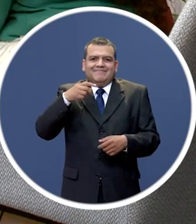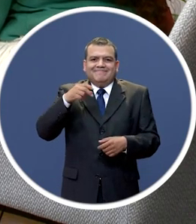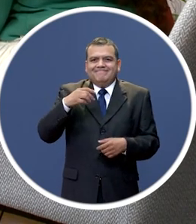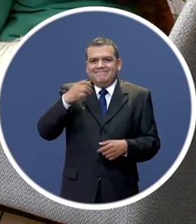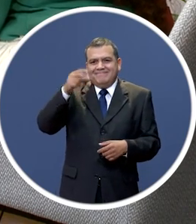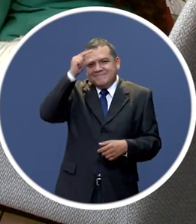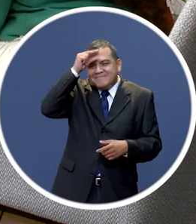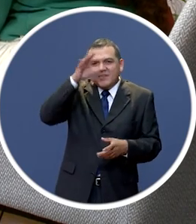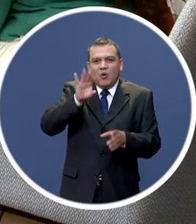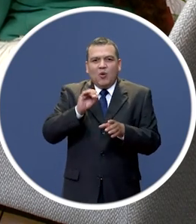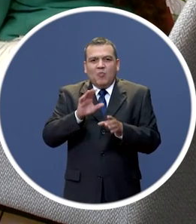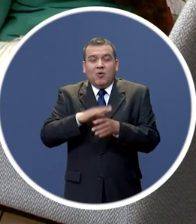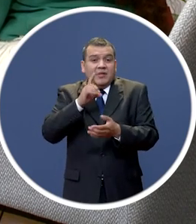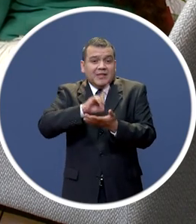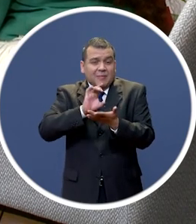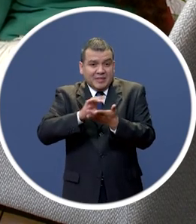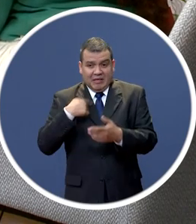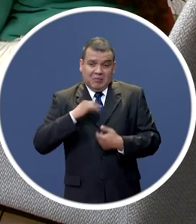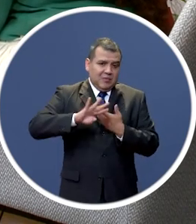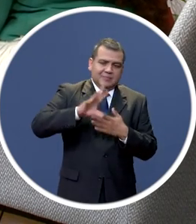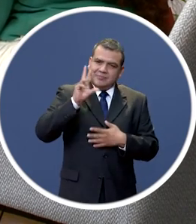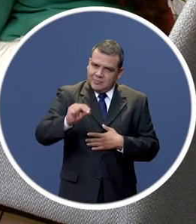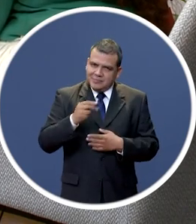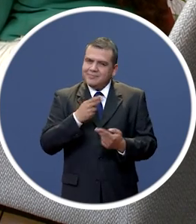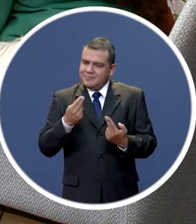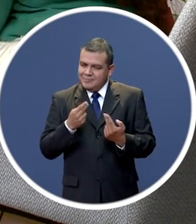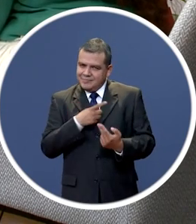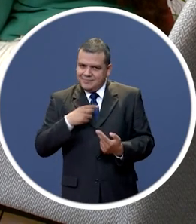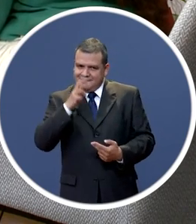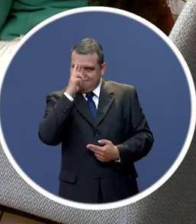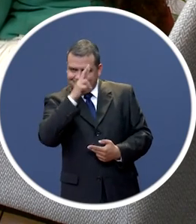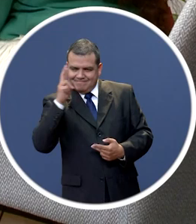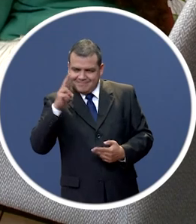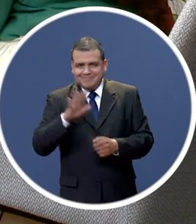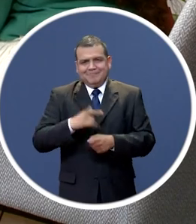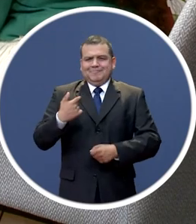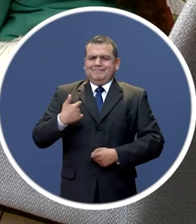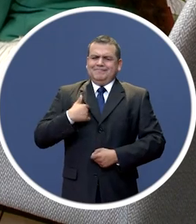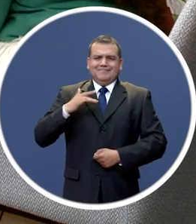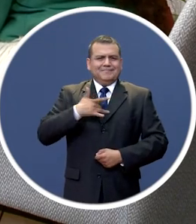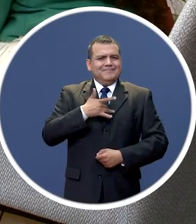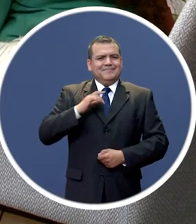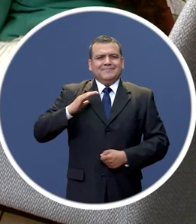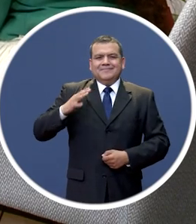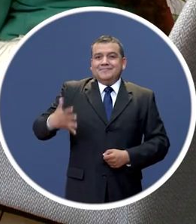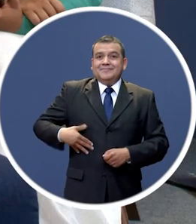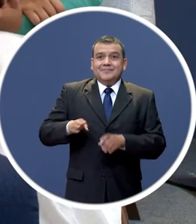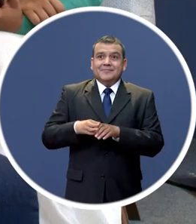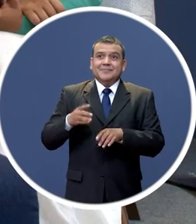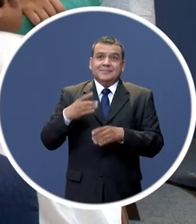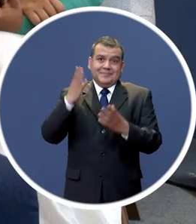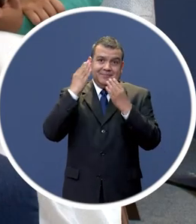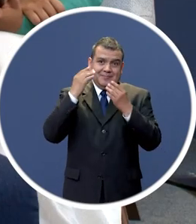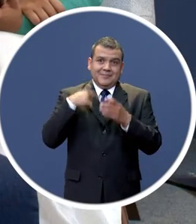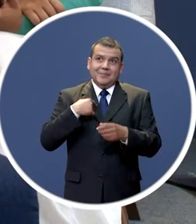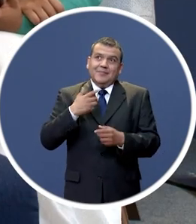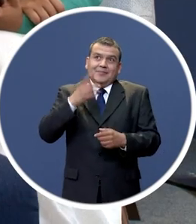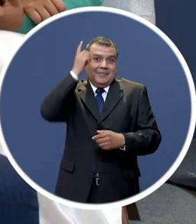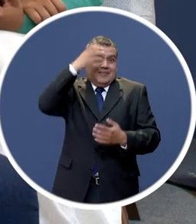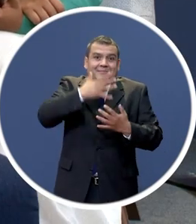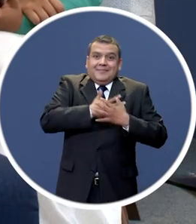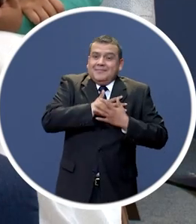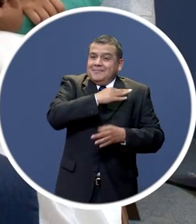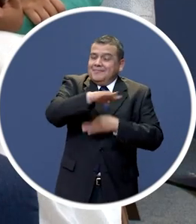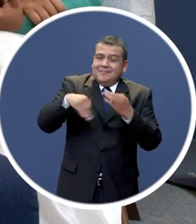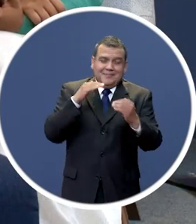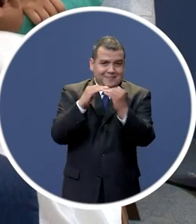digamos, educativa o de alguna discapacidad. Ese para mí es mi orgullo. Claro. Encontrar en eso las bases del amor de Dios alcanza a todos y eso fue lo